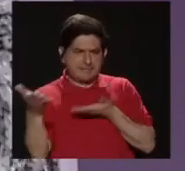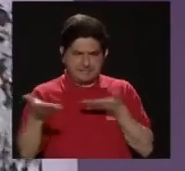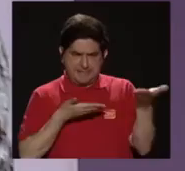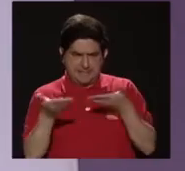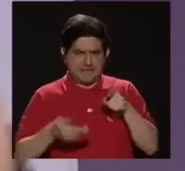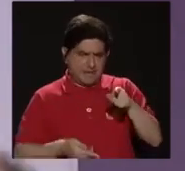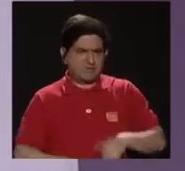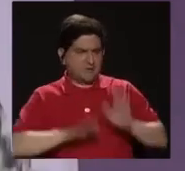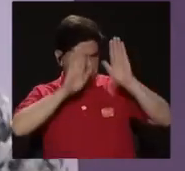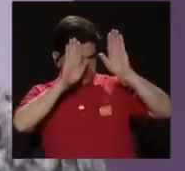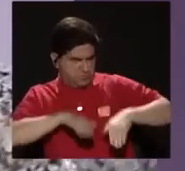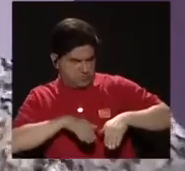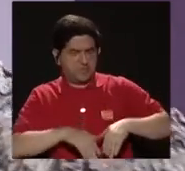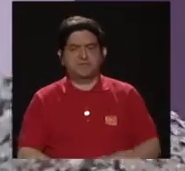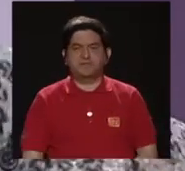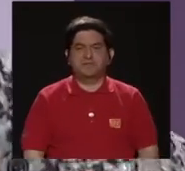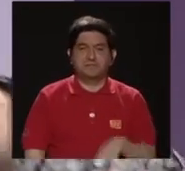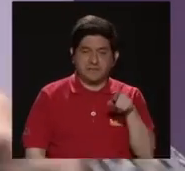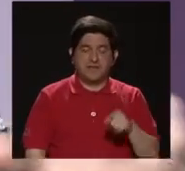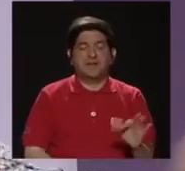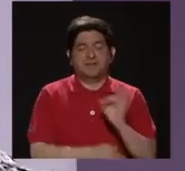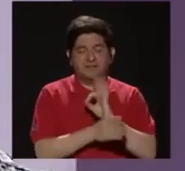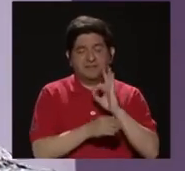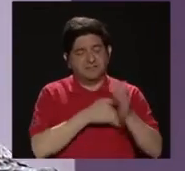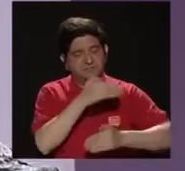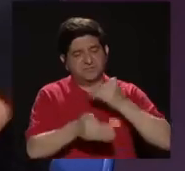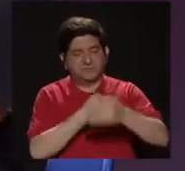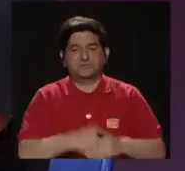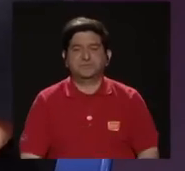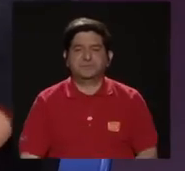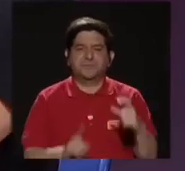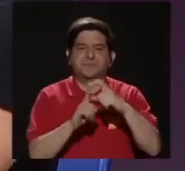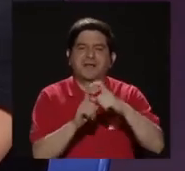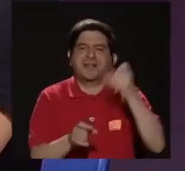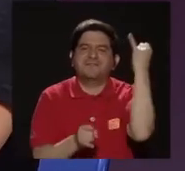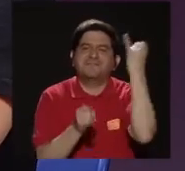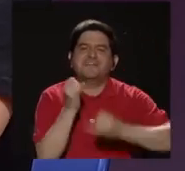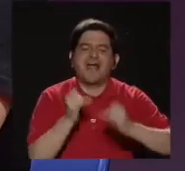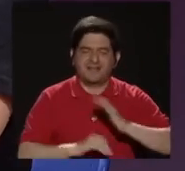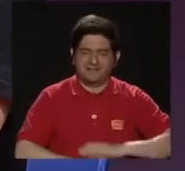esa servidumbre, y así es como ha venido funcionando. Sus palabras finales.